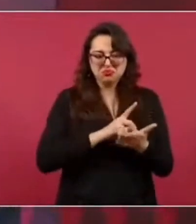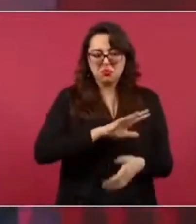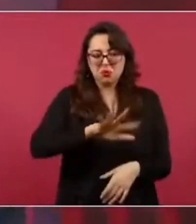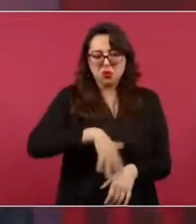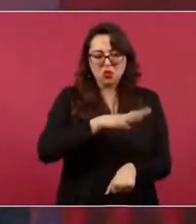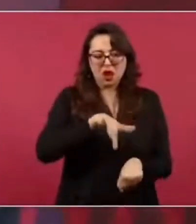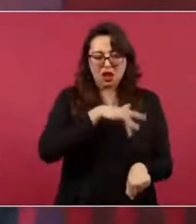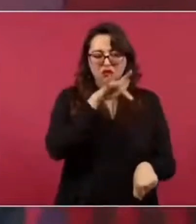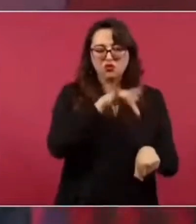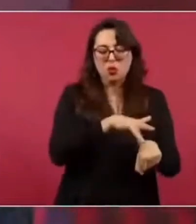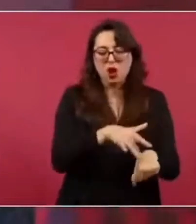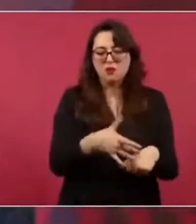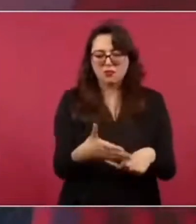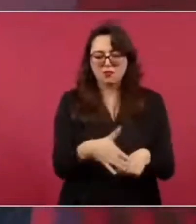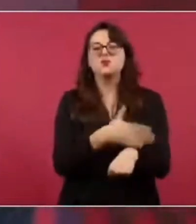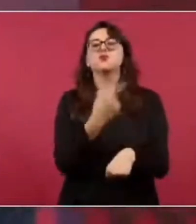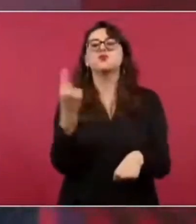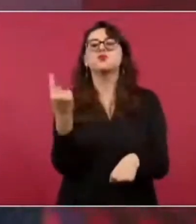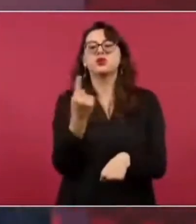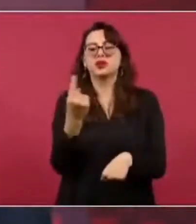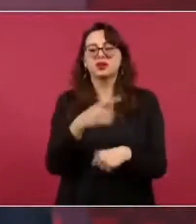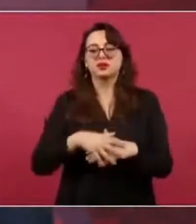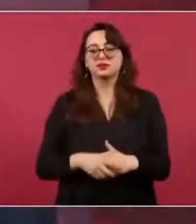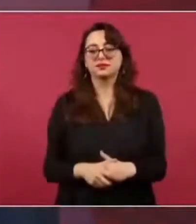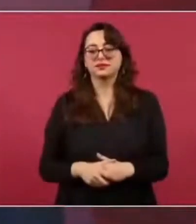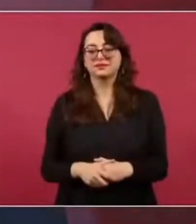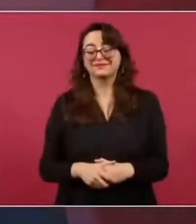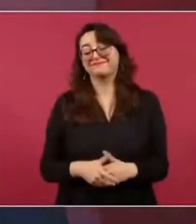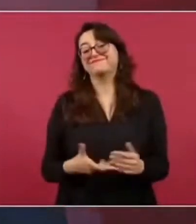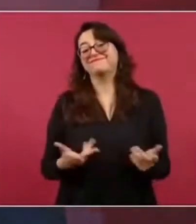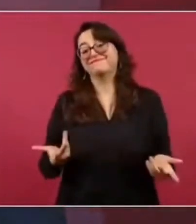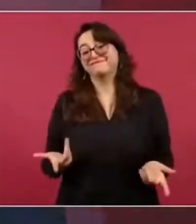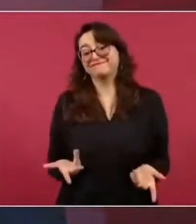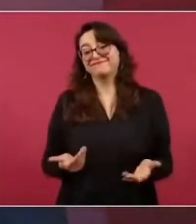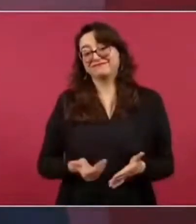Yo sostengo que hay una crisis